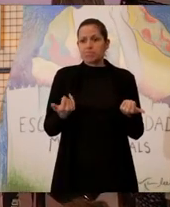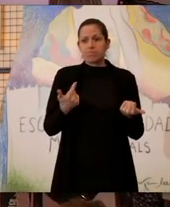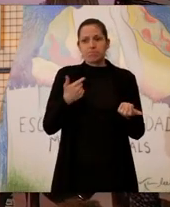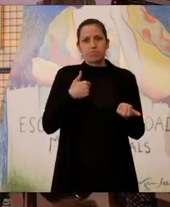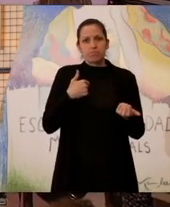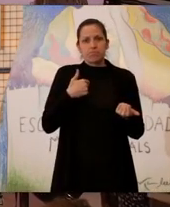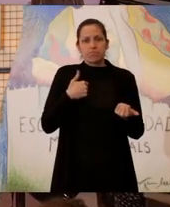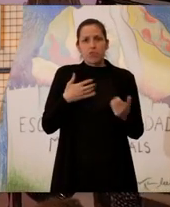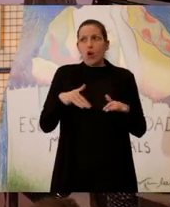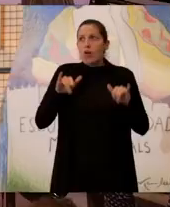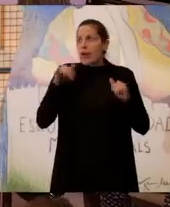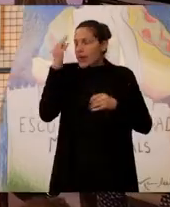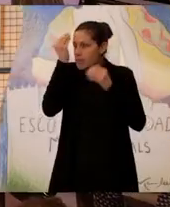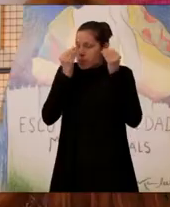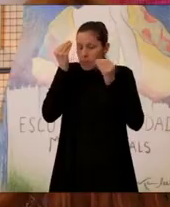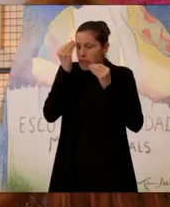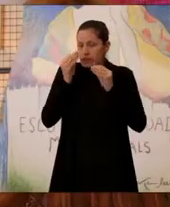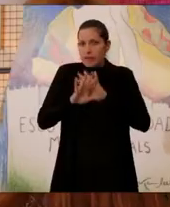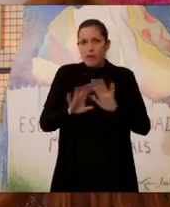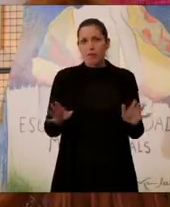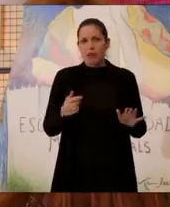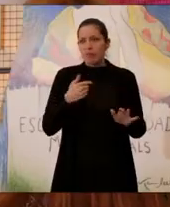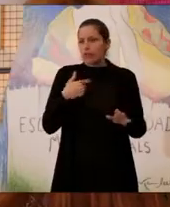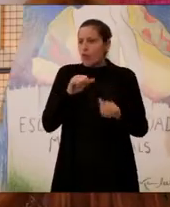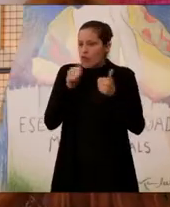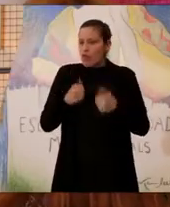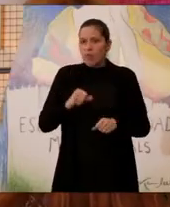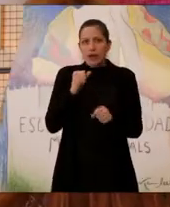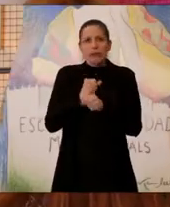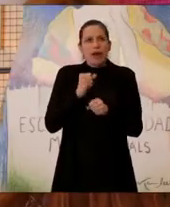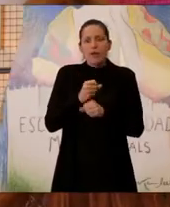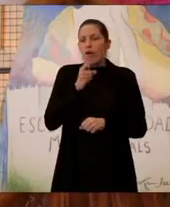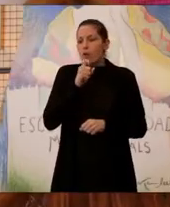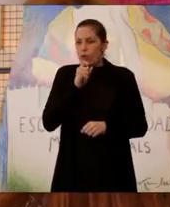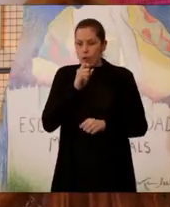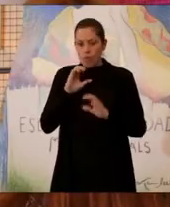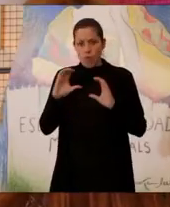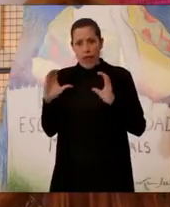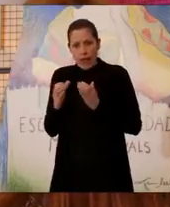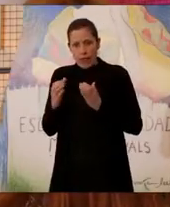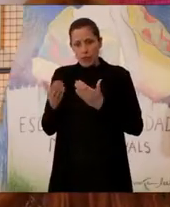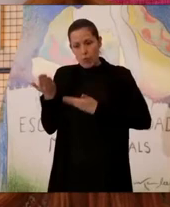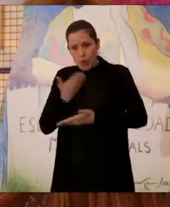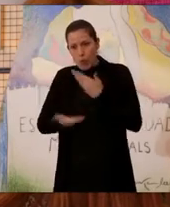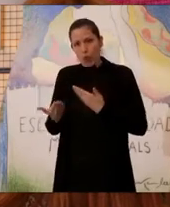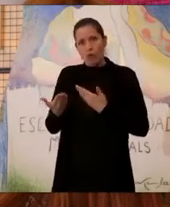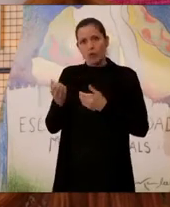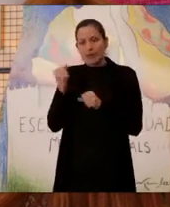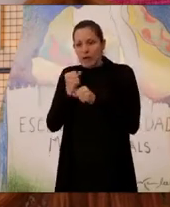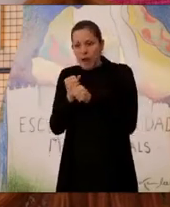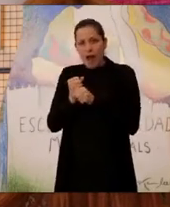siquiera lo había pensado pero porque mi manera de hacer pues es trabajar en equipo es dialogar es preguntar es